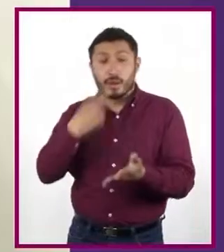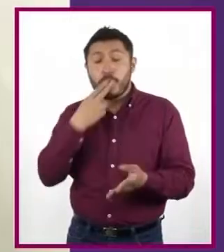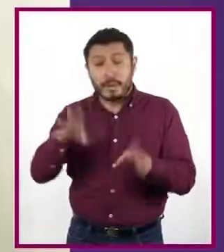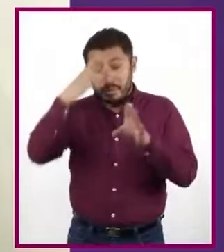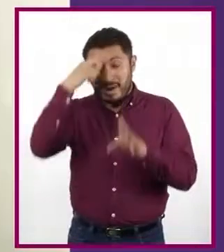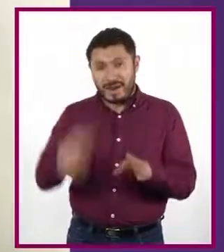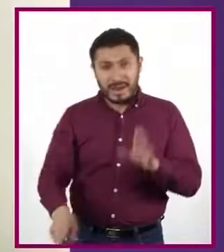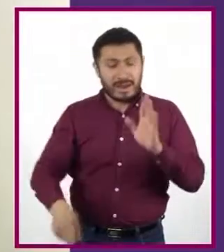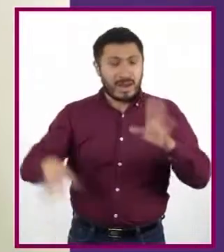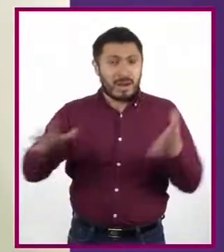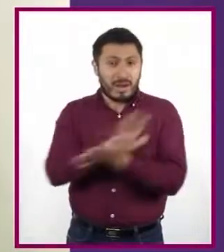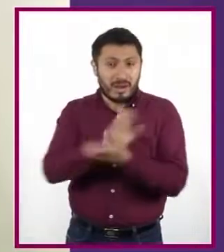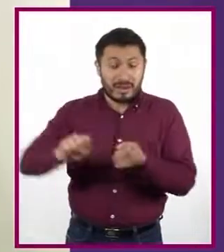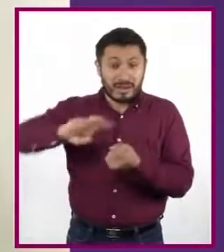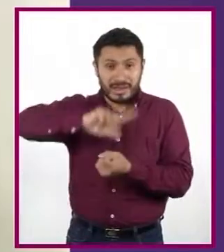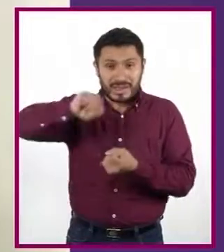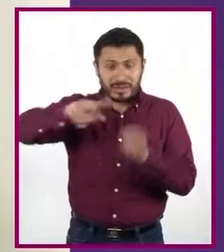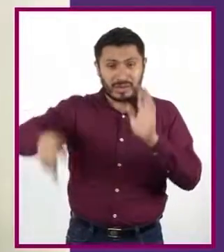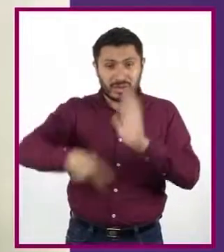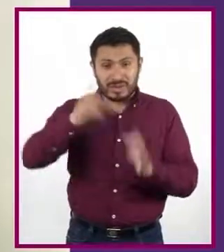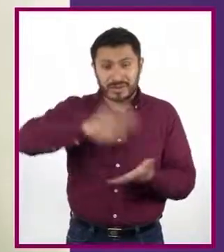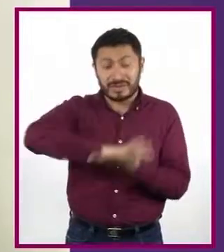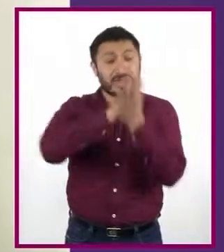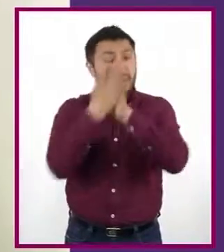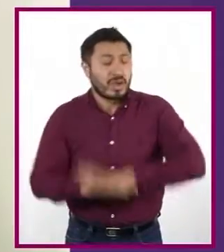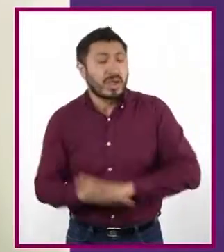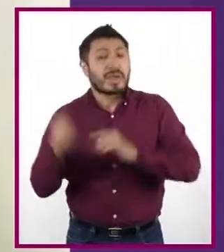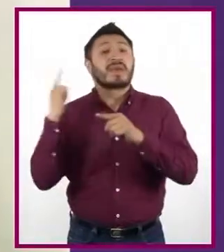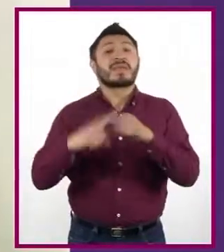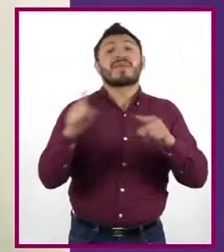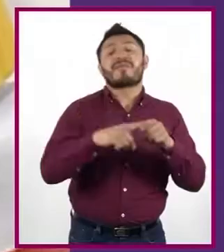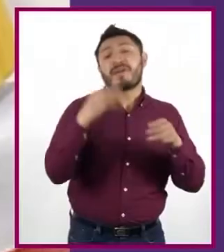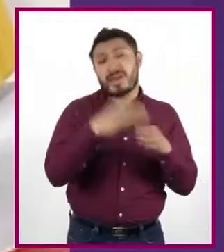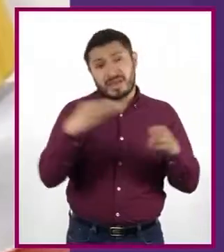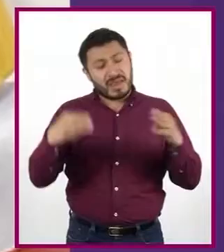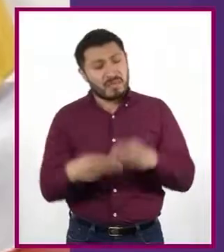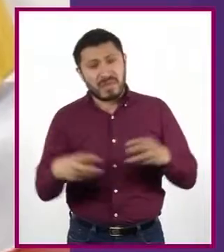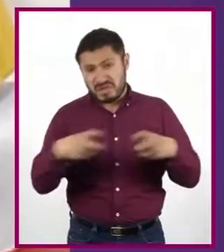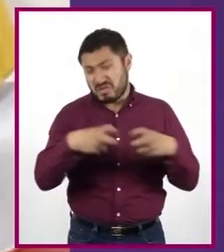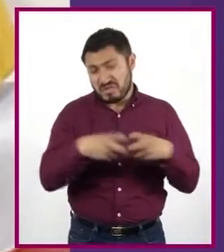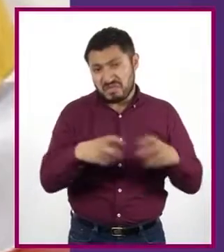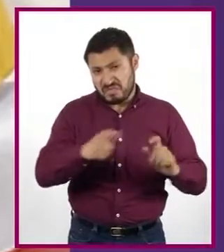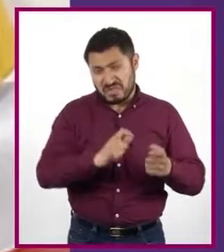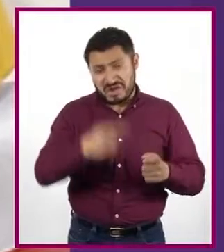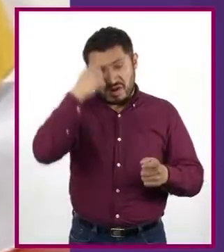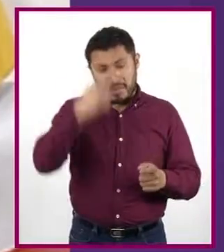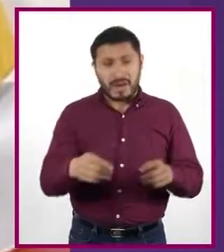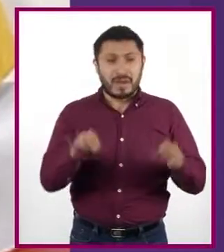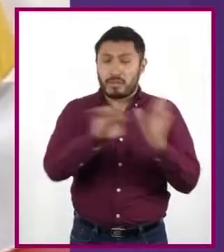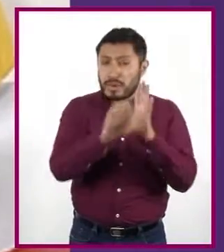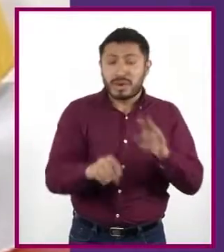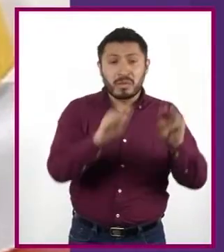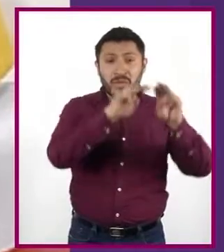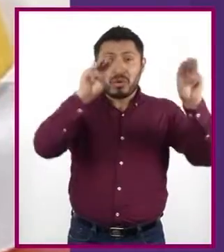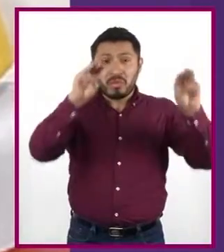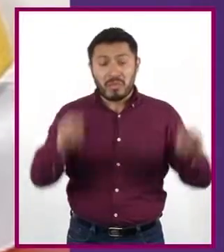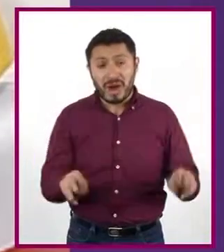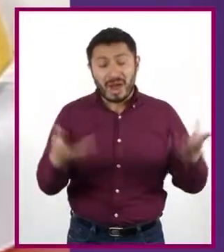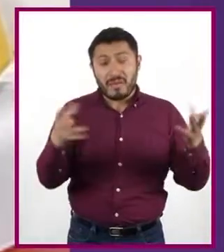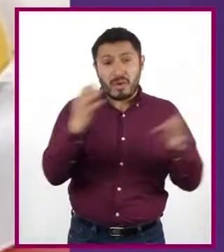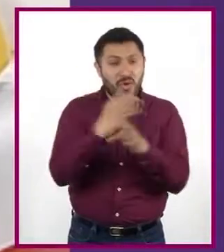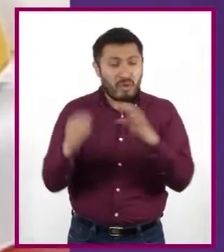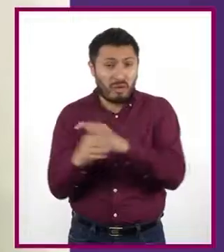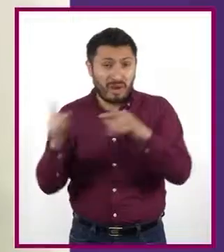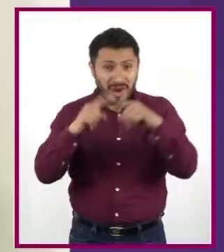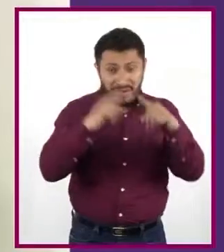luego nuevamente convertidas en otro tipo de plásticos que pueden ser usados para muebles o para otras cosas, o